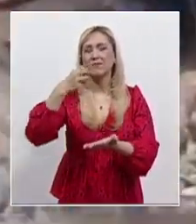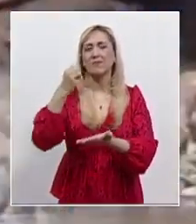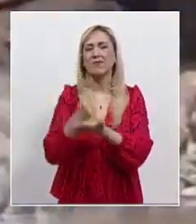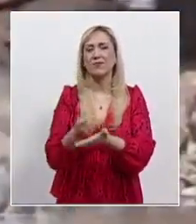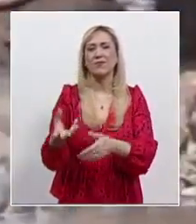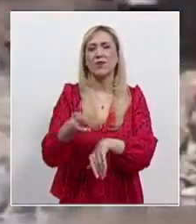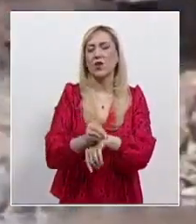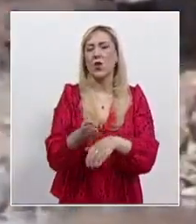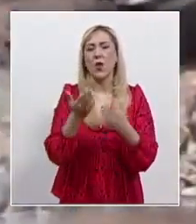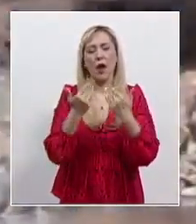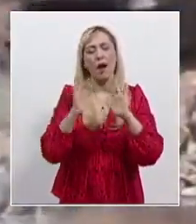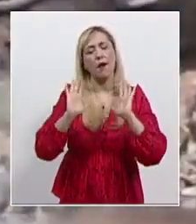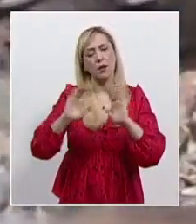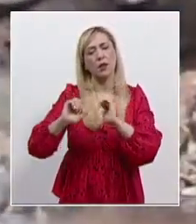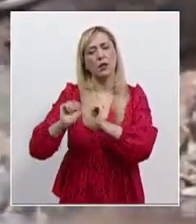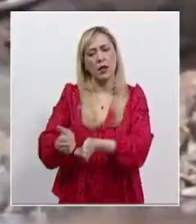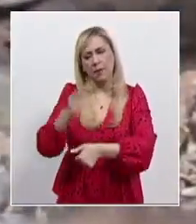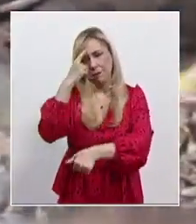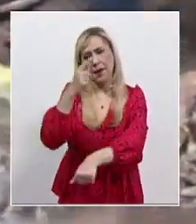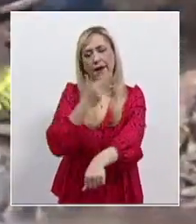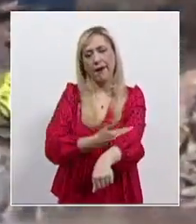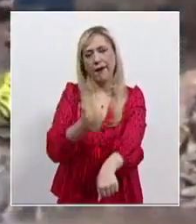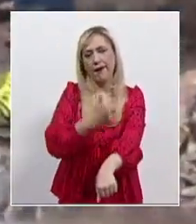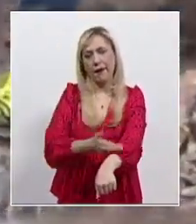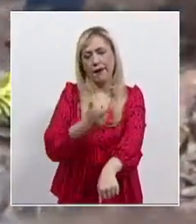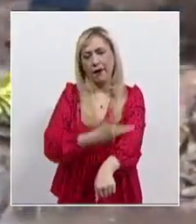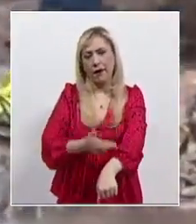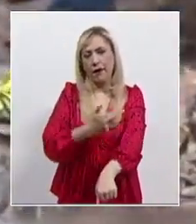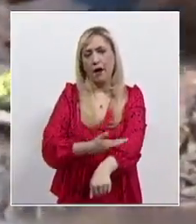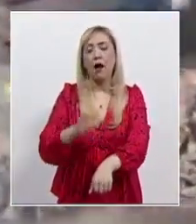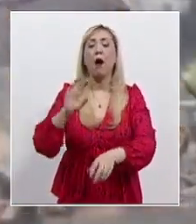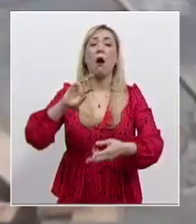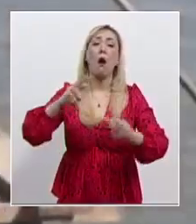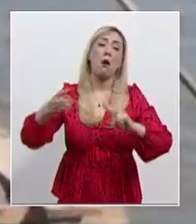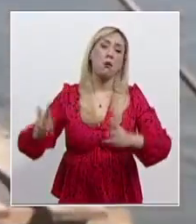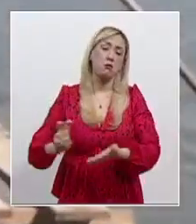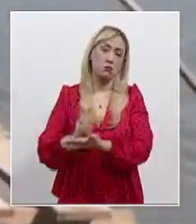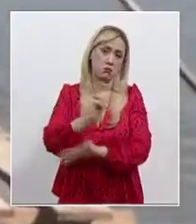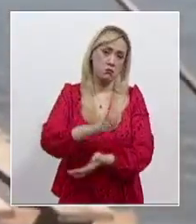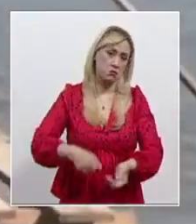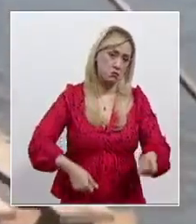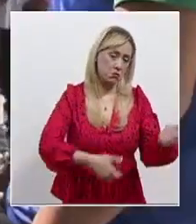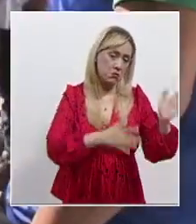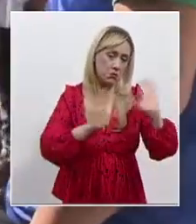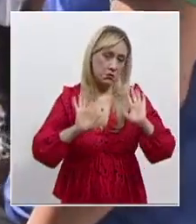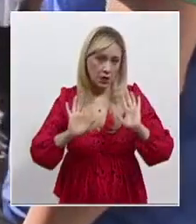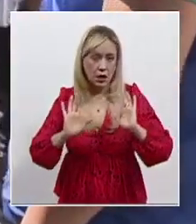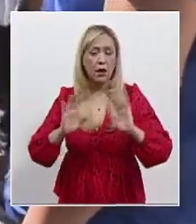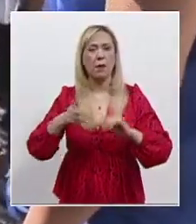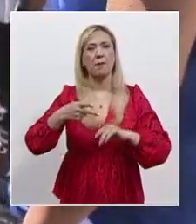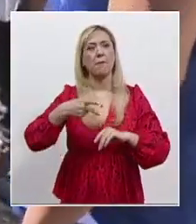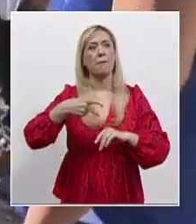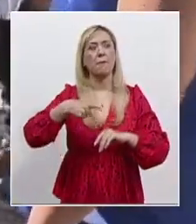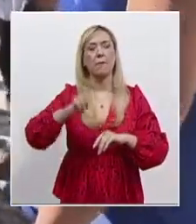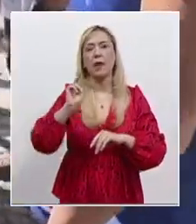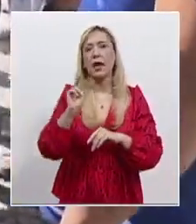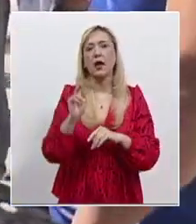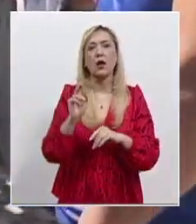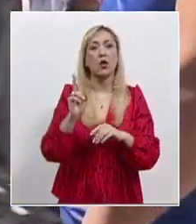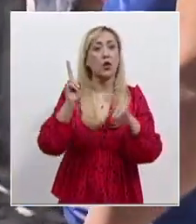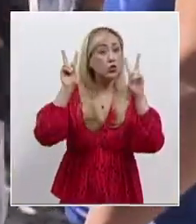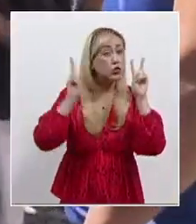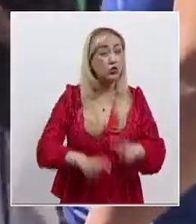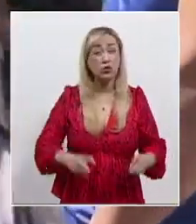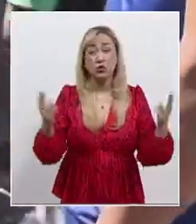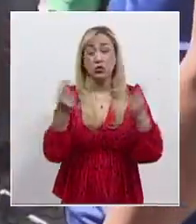las razones consideradas como fines justificados. La necesidad implica que la detención sea indispensable y que no haya otra menos